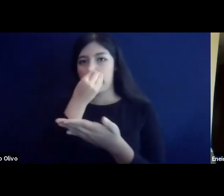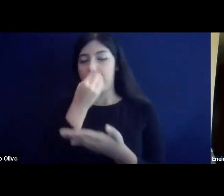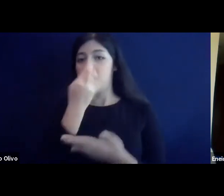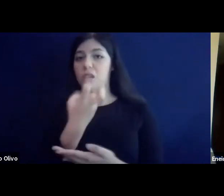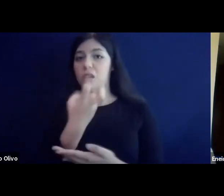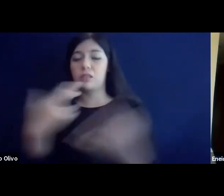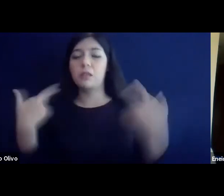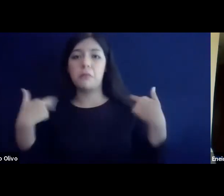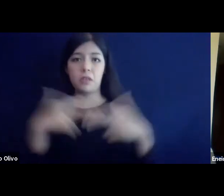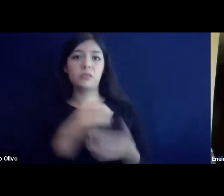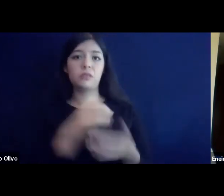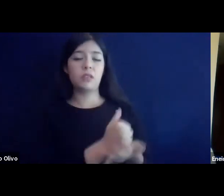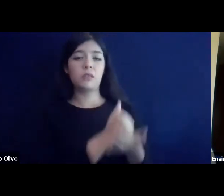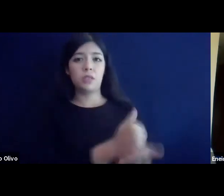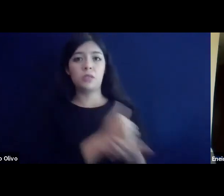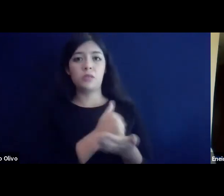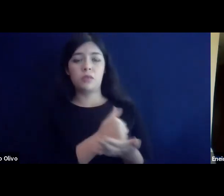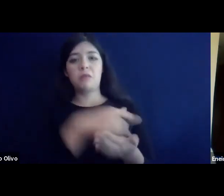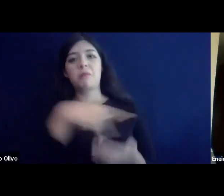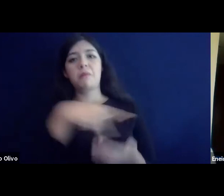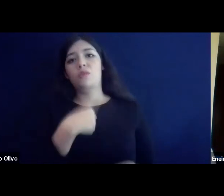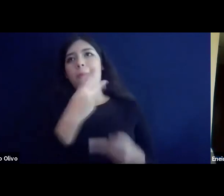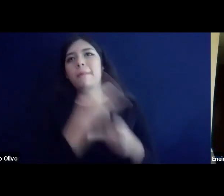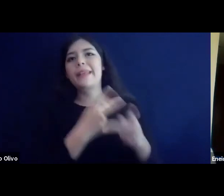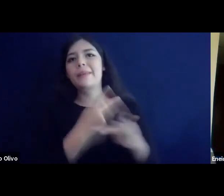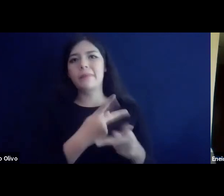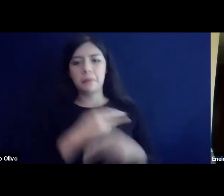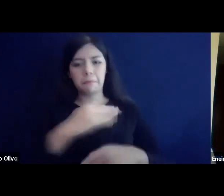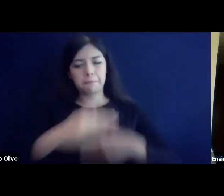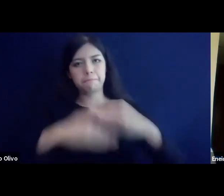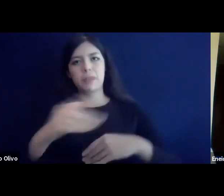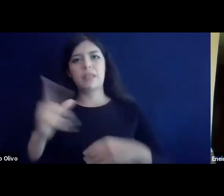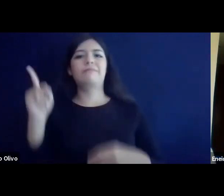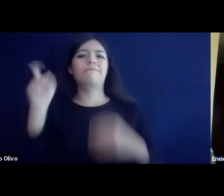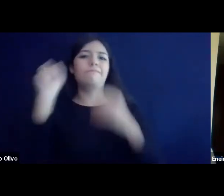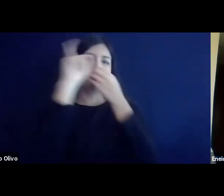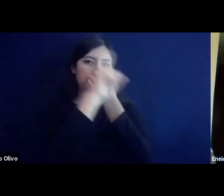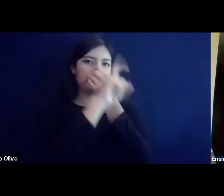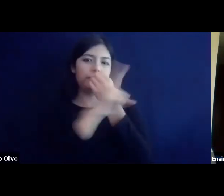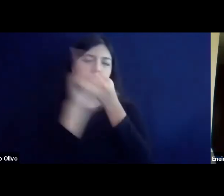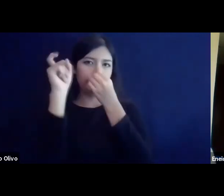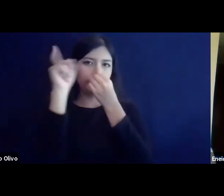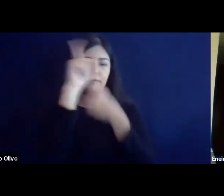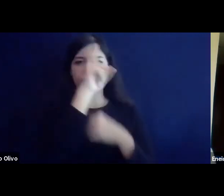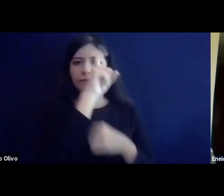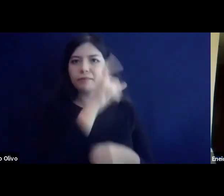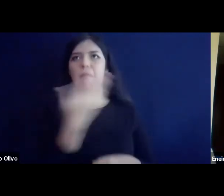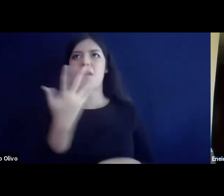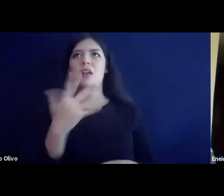fue aún peor, o sea, a mí me costó como 4 años y medio el poder entrar, el